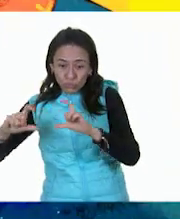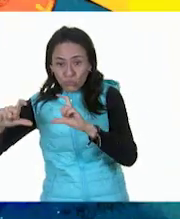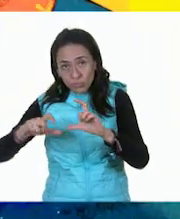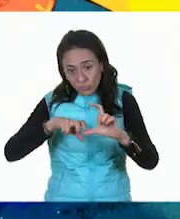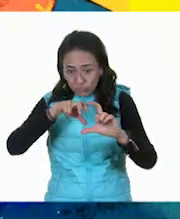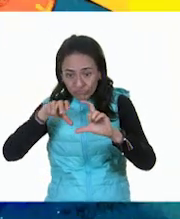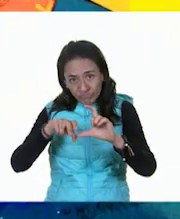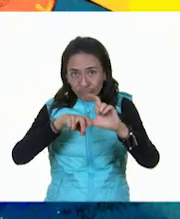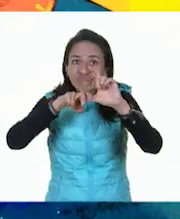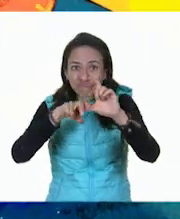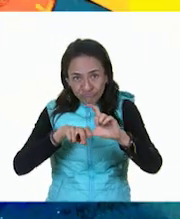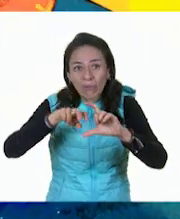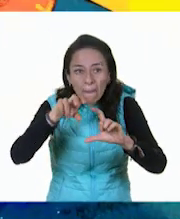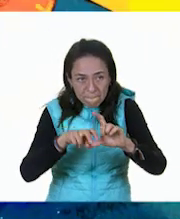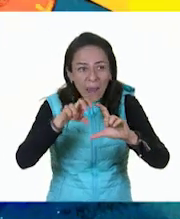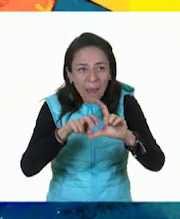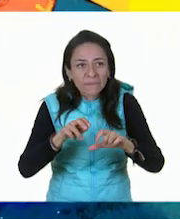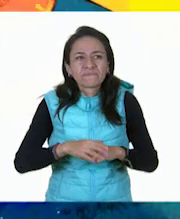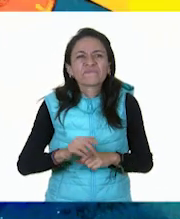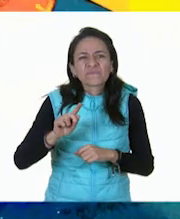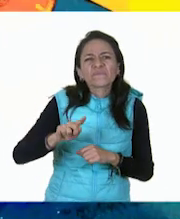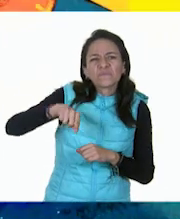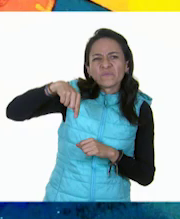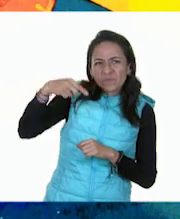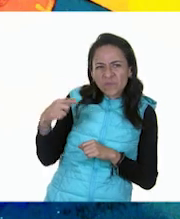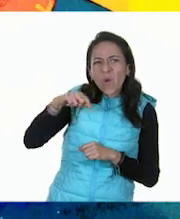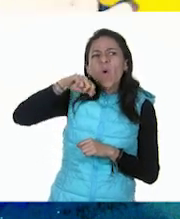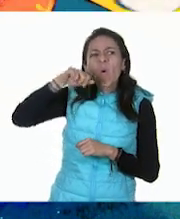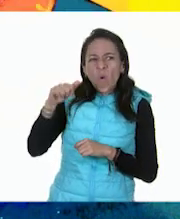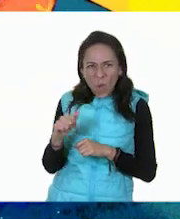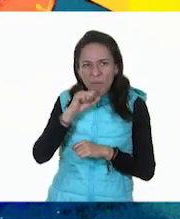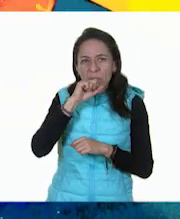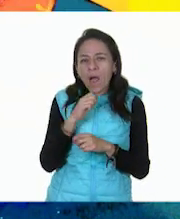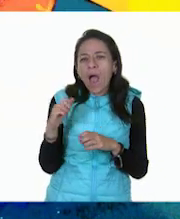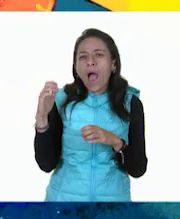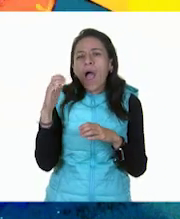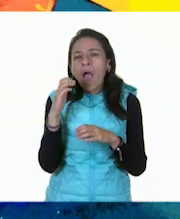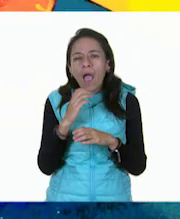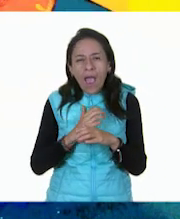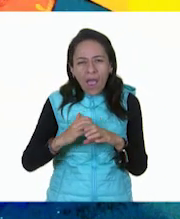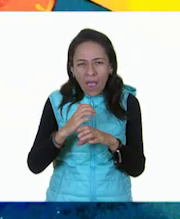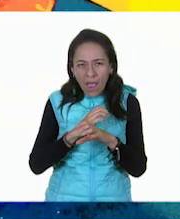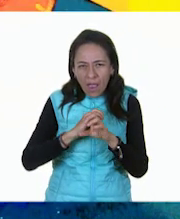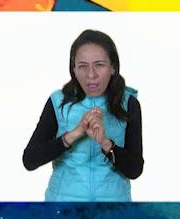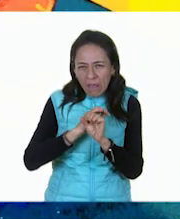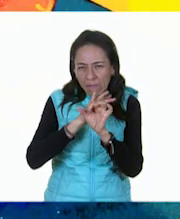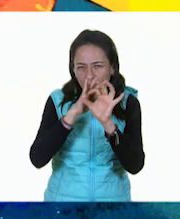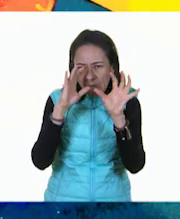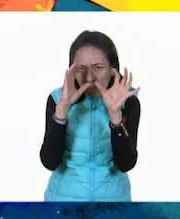La marrón, que es muy tontuna, se va a poner a la luna.